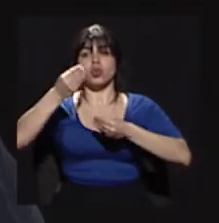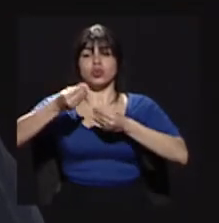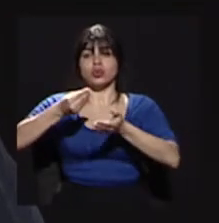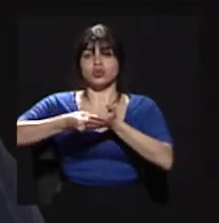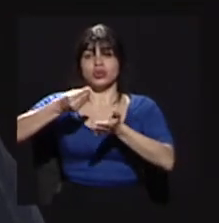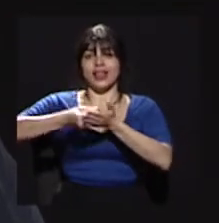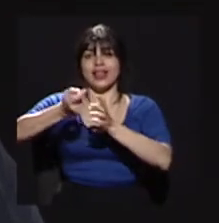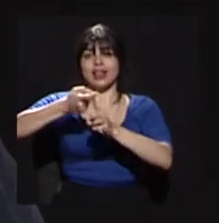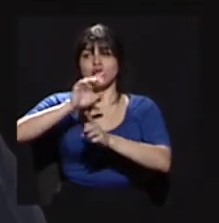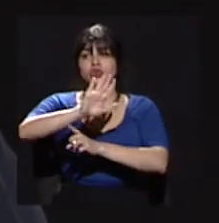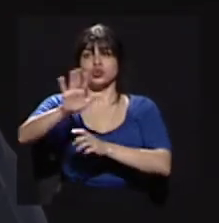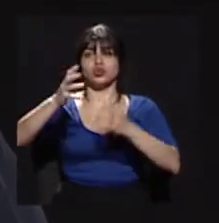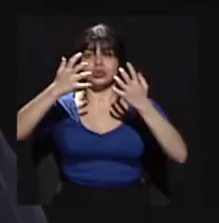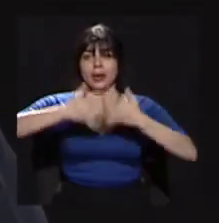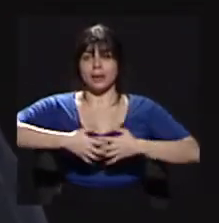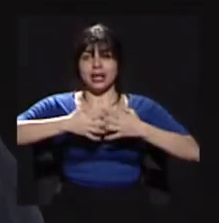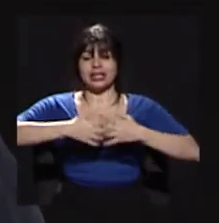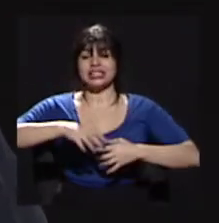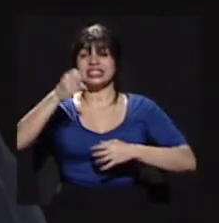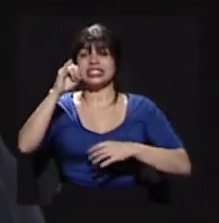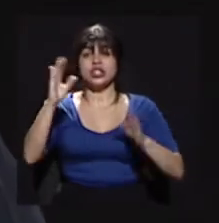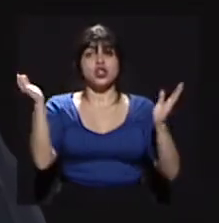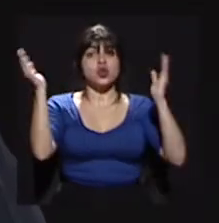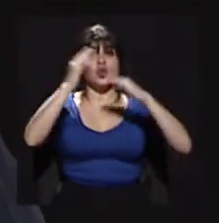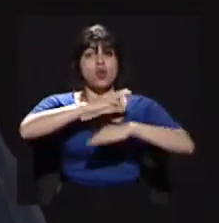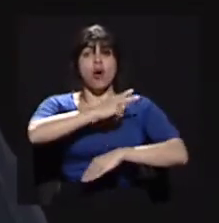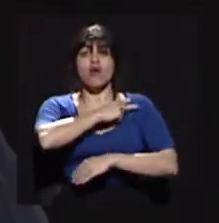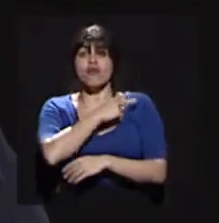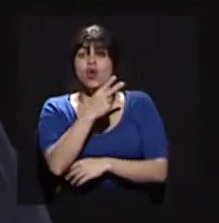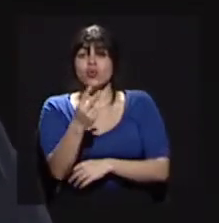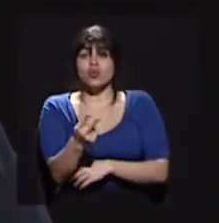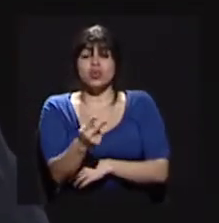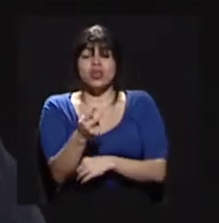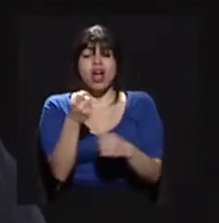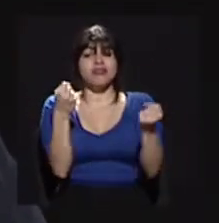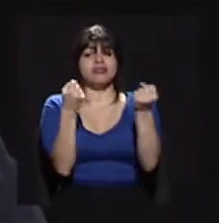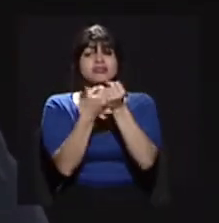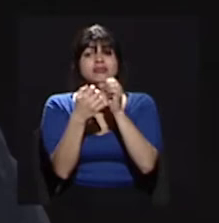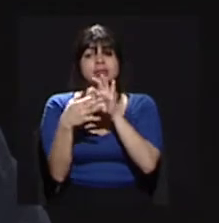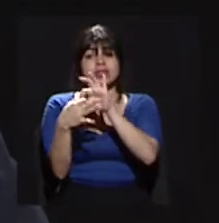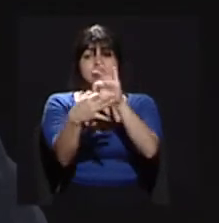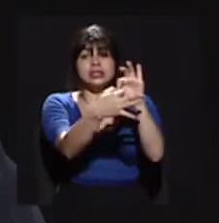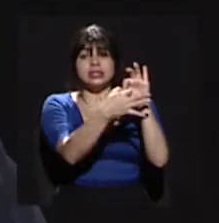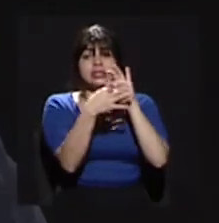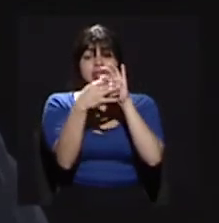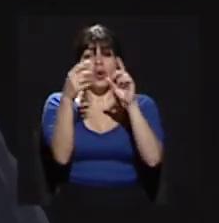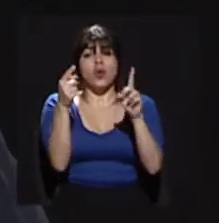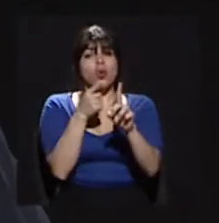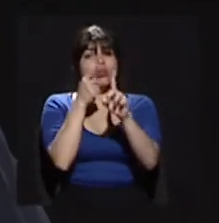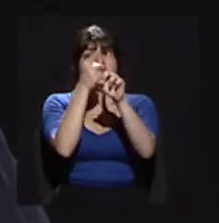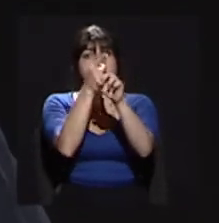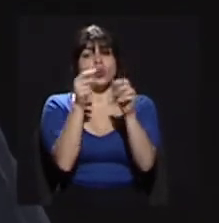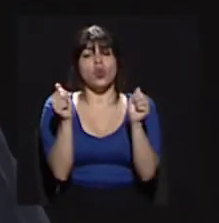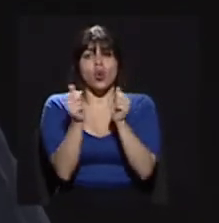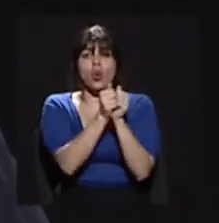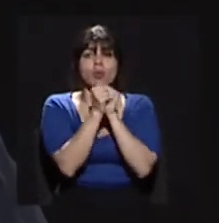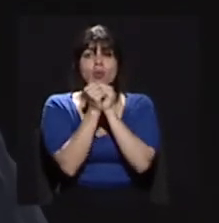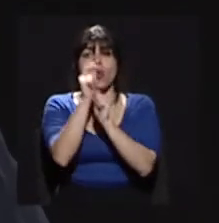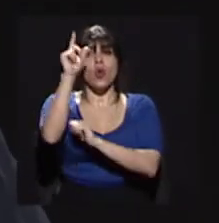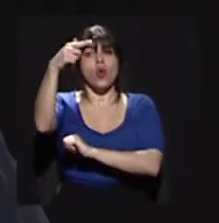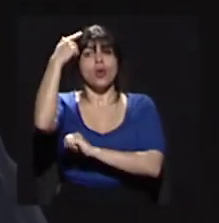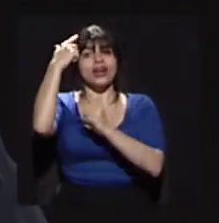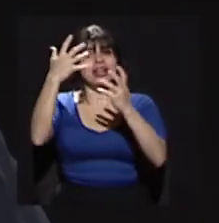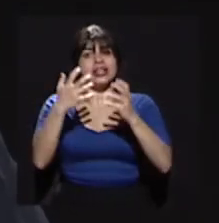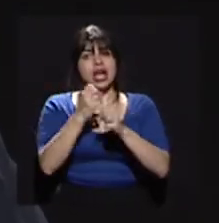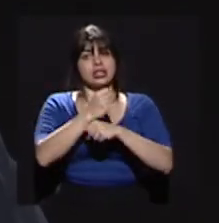desde sus empresas sino hay una voluntad de aunar esas fuerzas en un propósito común con un gobierno que quiere